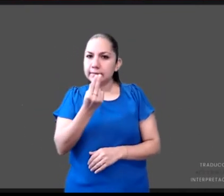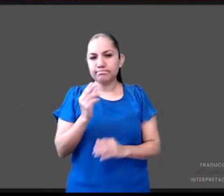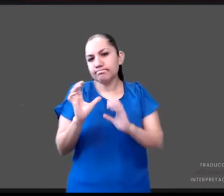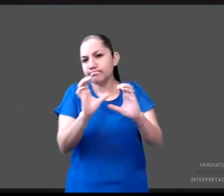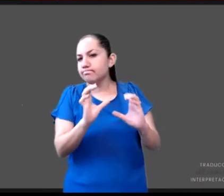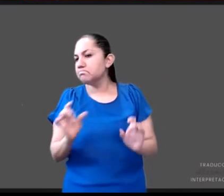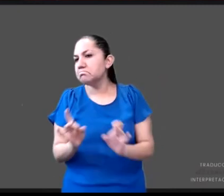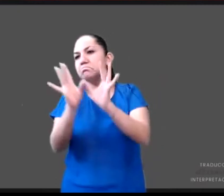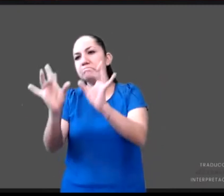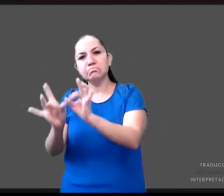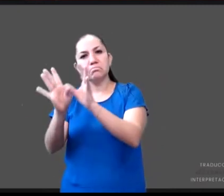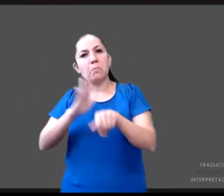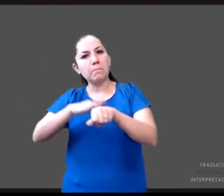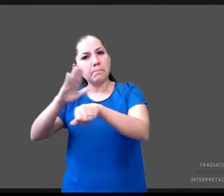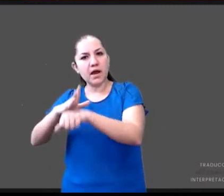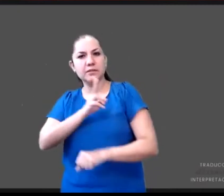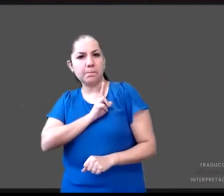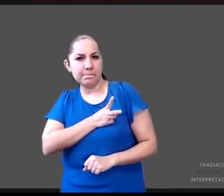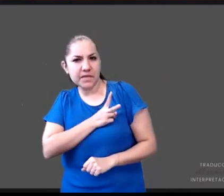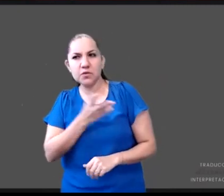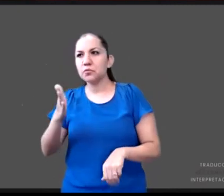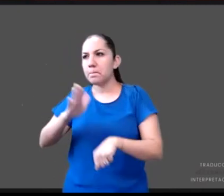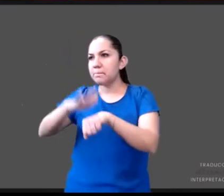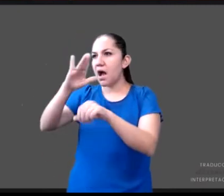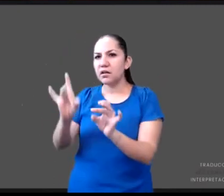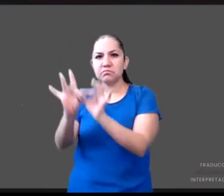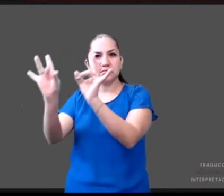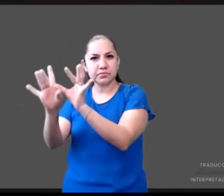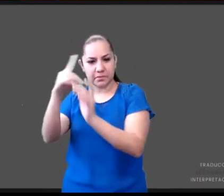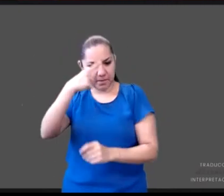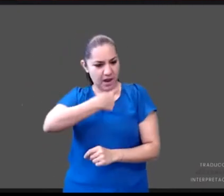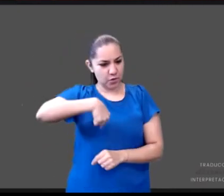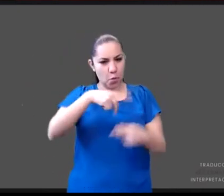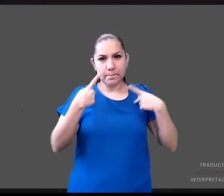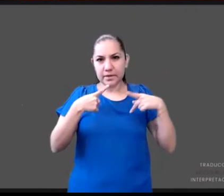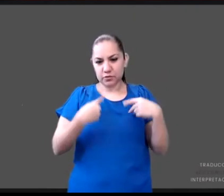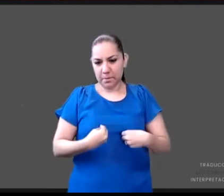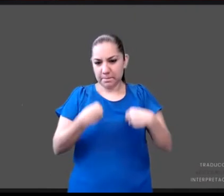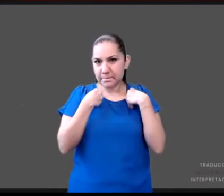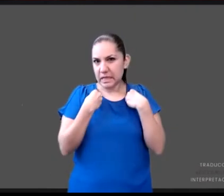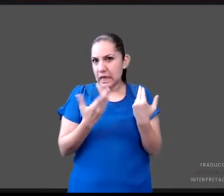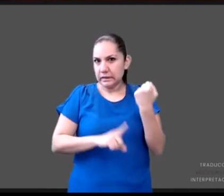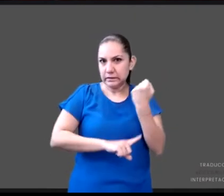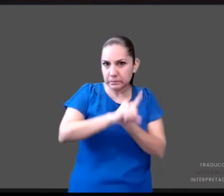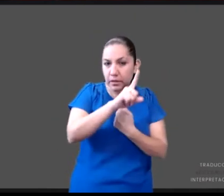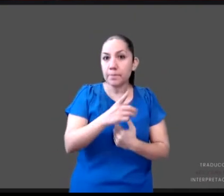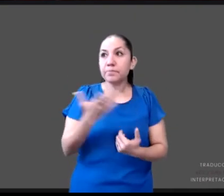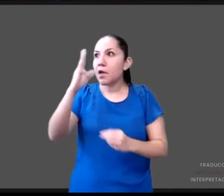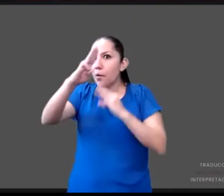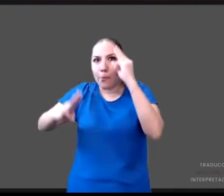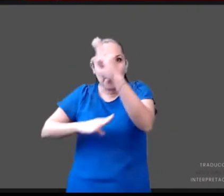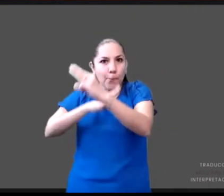de nuevas circunstancias que van a ser amenazas para la vida. El planeta mismo se empieza a convertir en una amenaza en la medida en la que nos lo